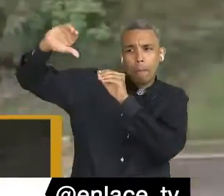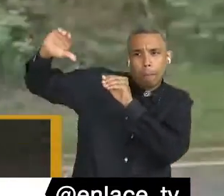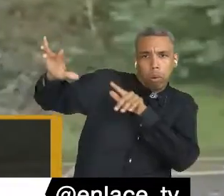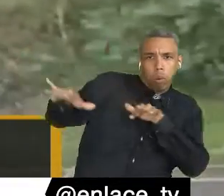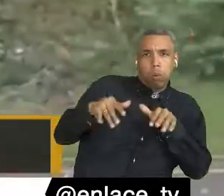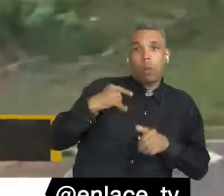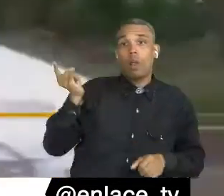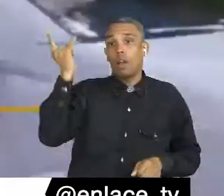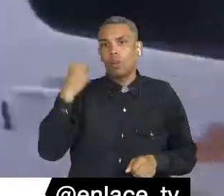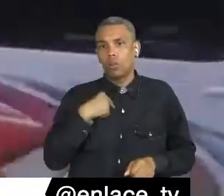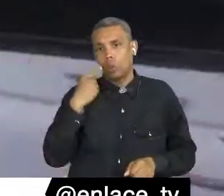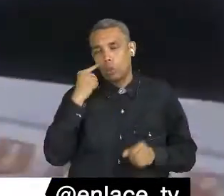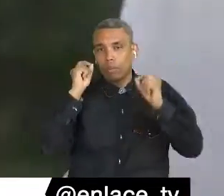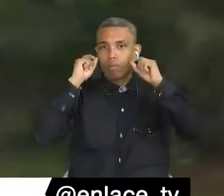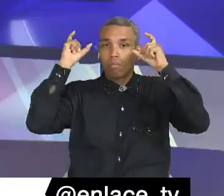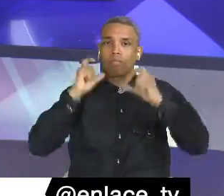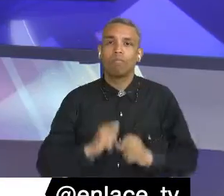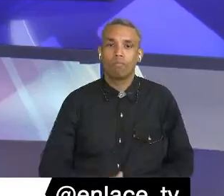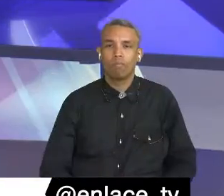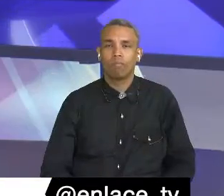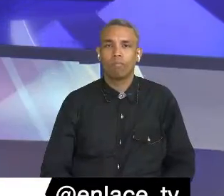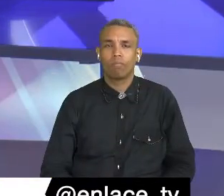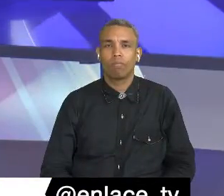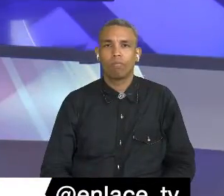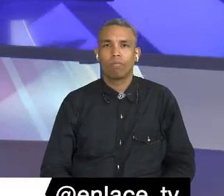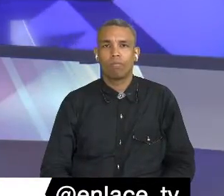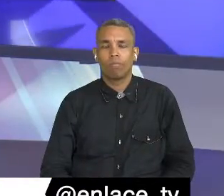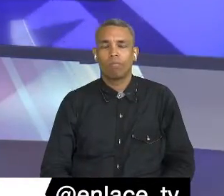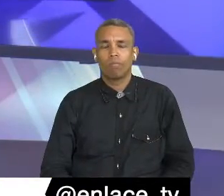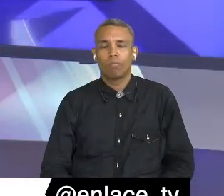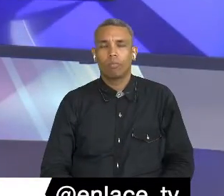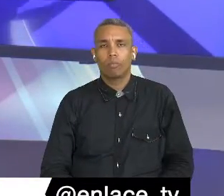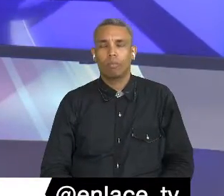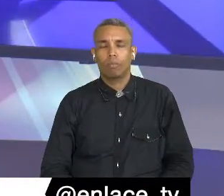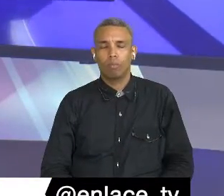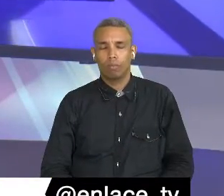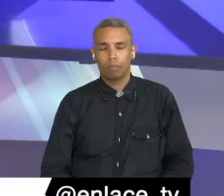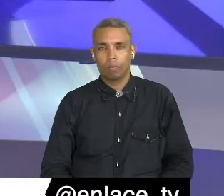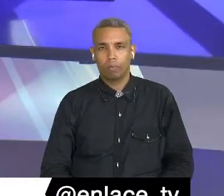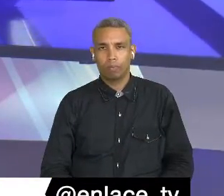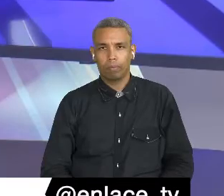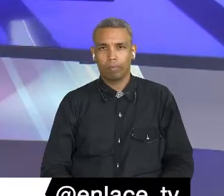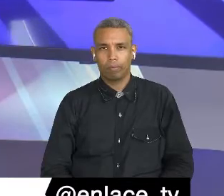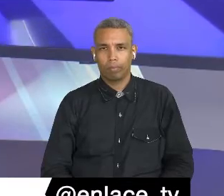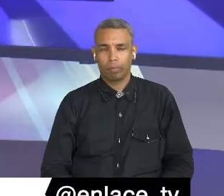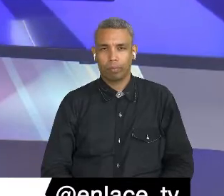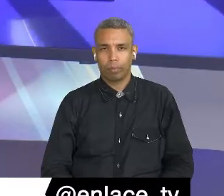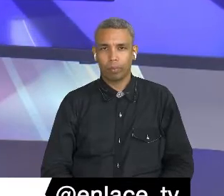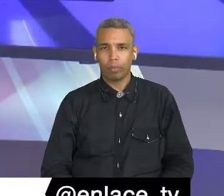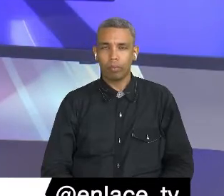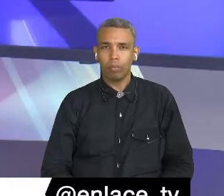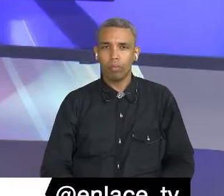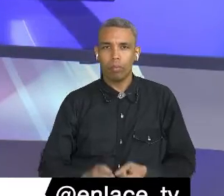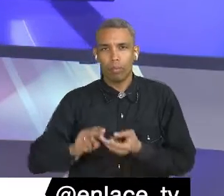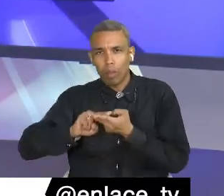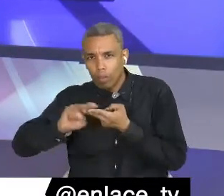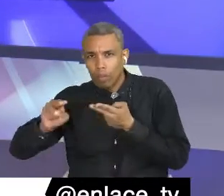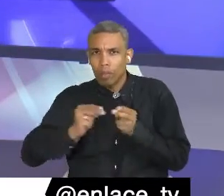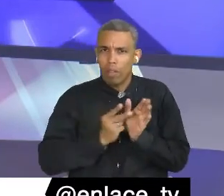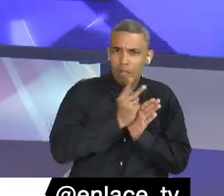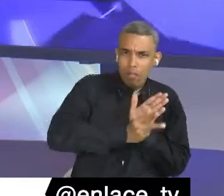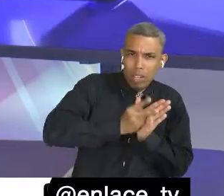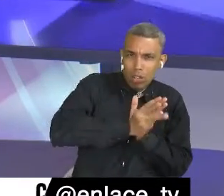que presenta varias pendientes. En otras noticias, convertido en un basurero está una línea del ferrocarril a la altura del